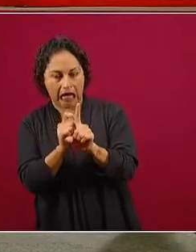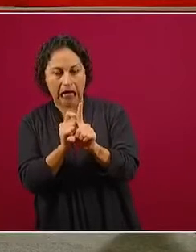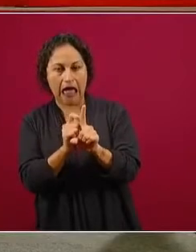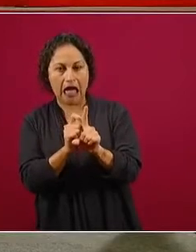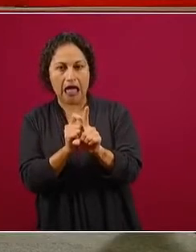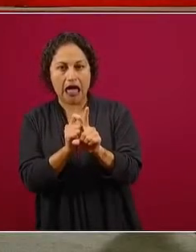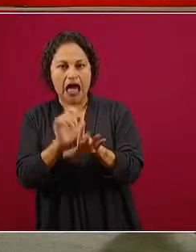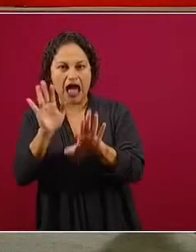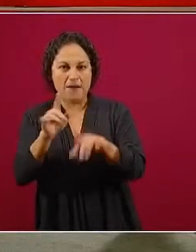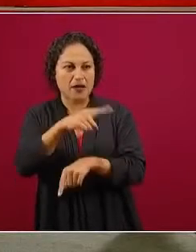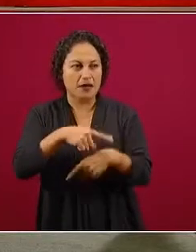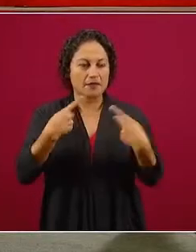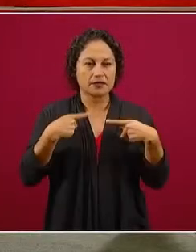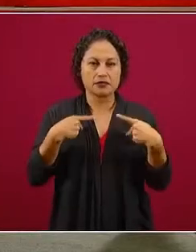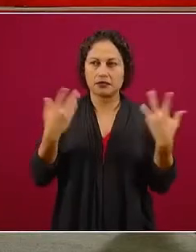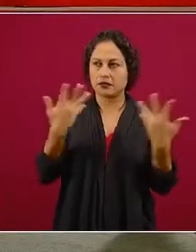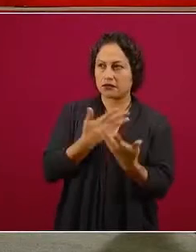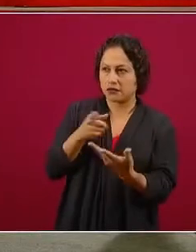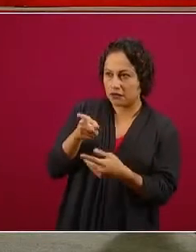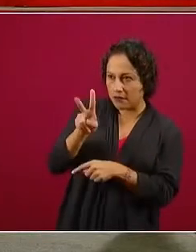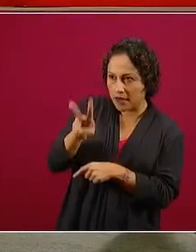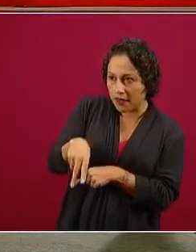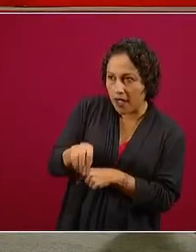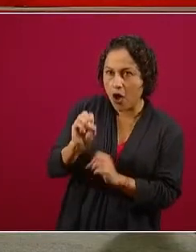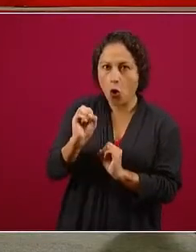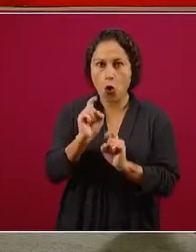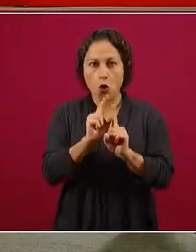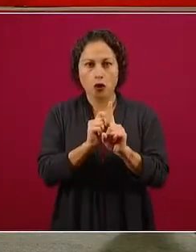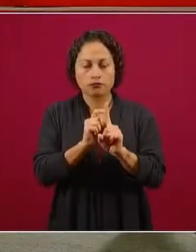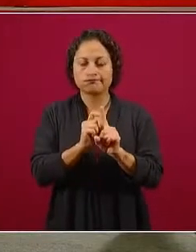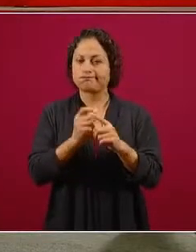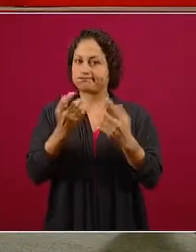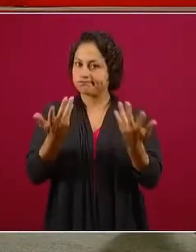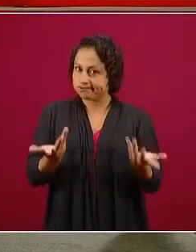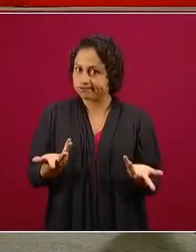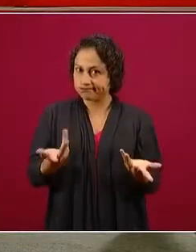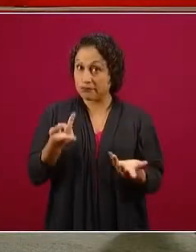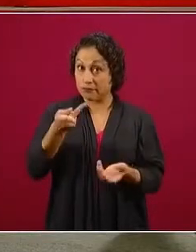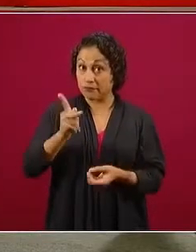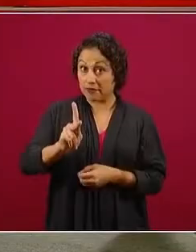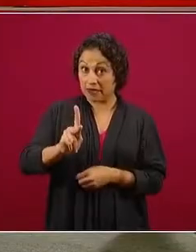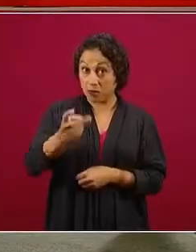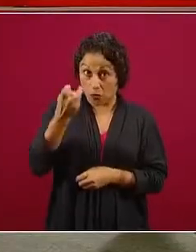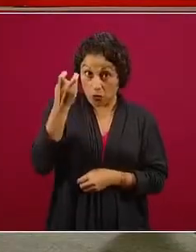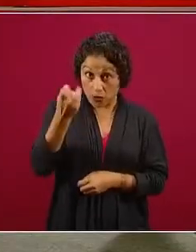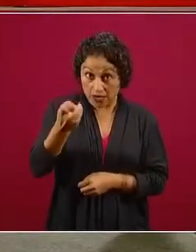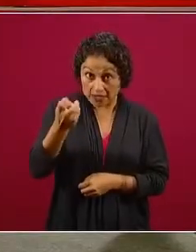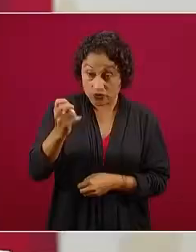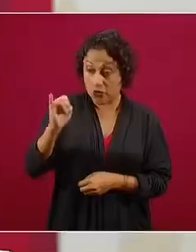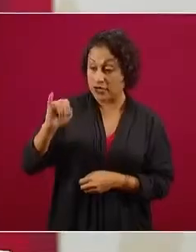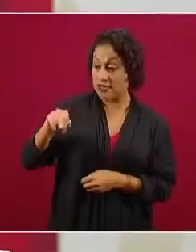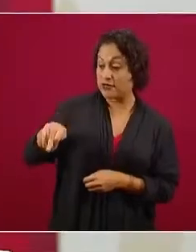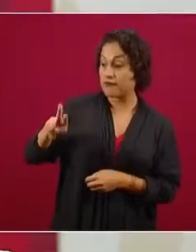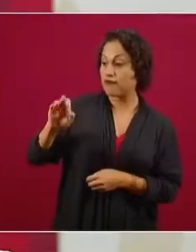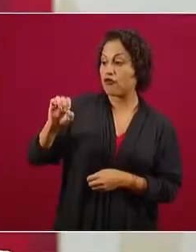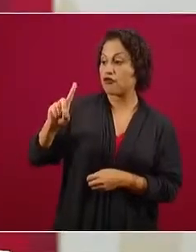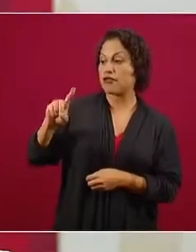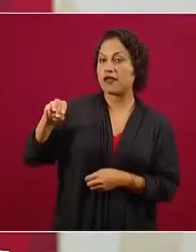no se da cuenta que son sátiras, que tienen como objetivo o que generan a final de cuentas infodemia.